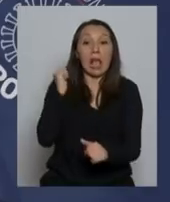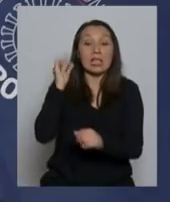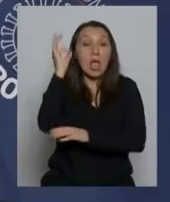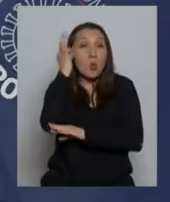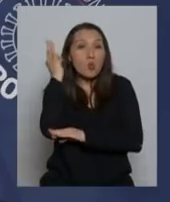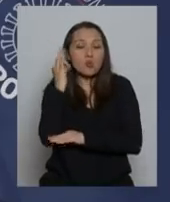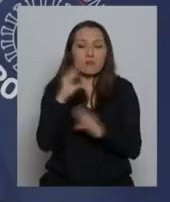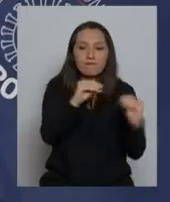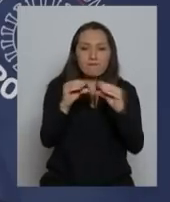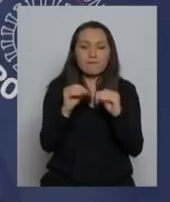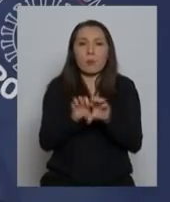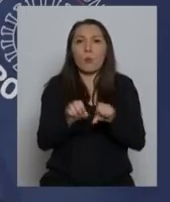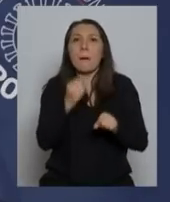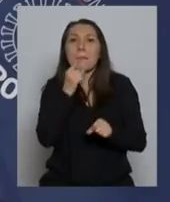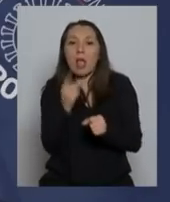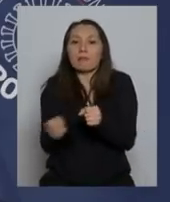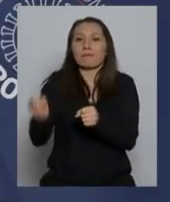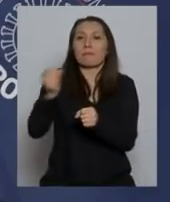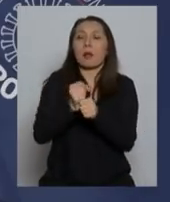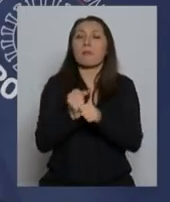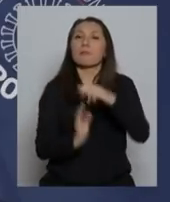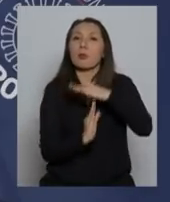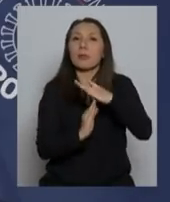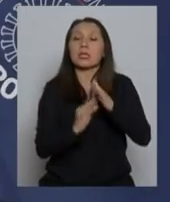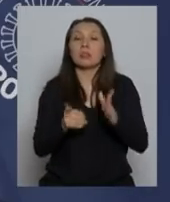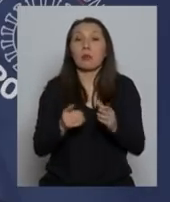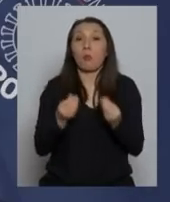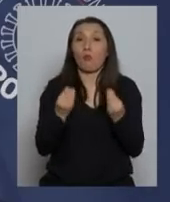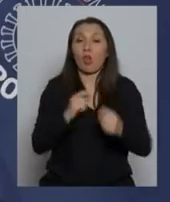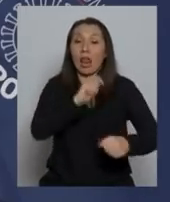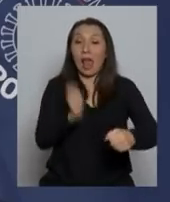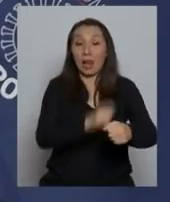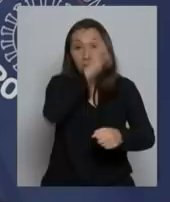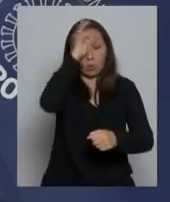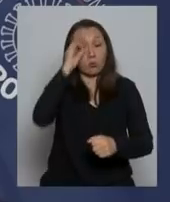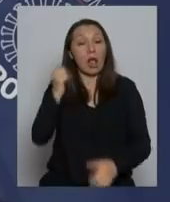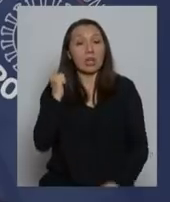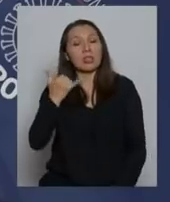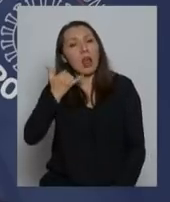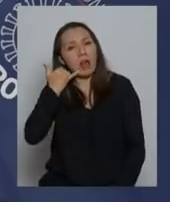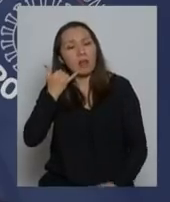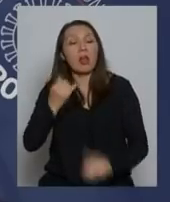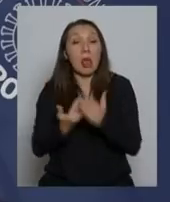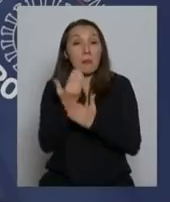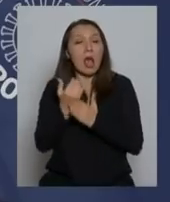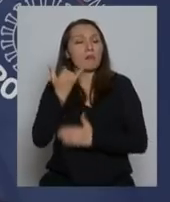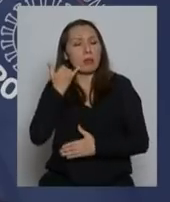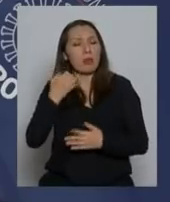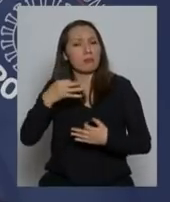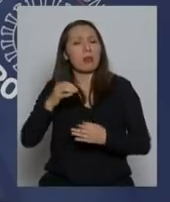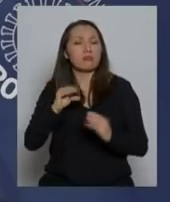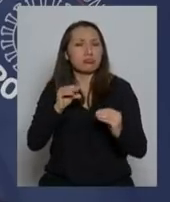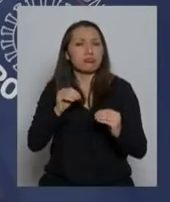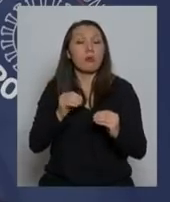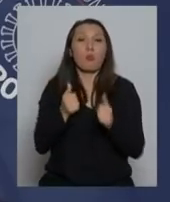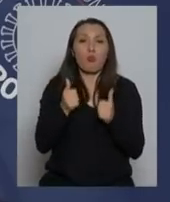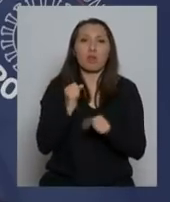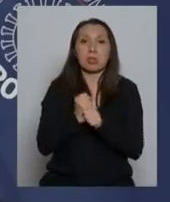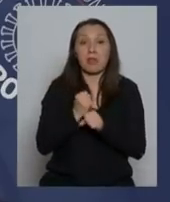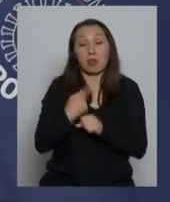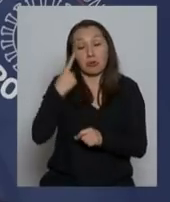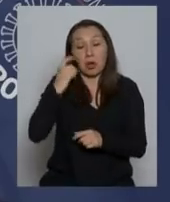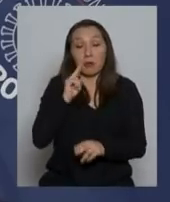la situación particular de la Araucanía, que fue muy fecunda. Yo creo que ella, hablamos por teléfono hoy de la mañana, ayer, creo que está haciendo un muy buen